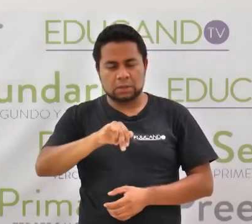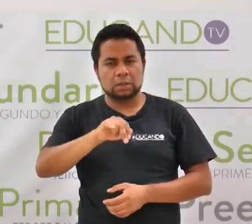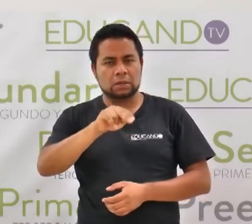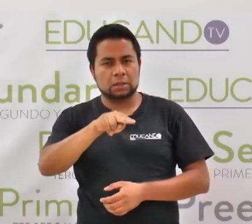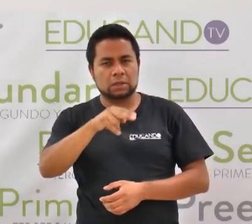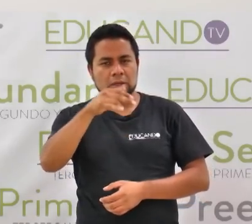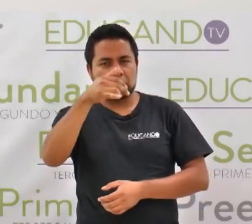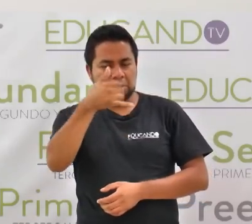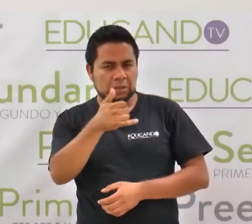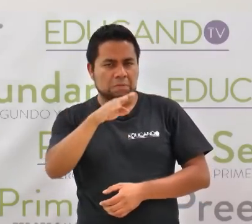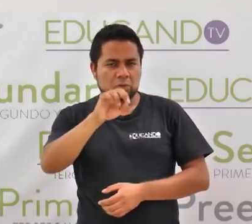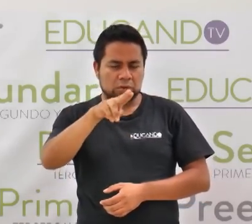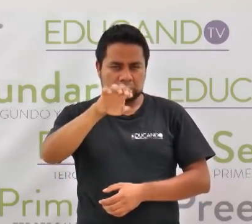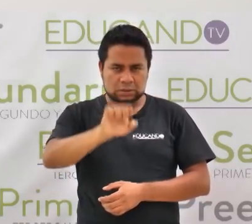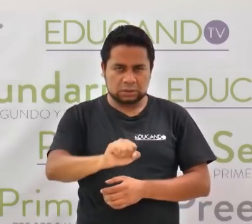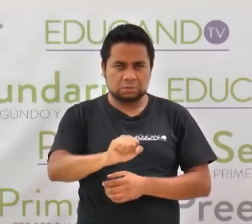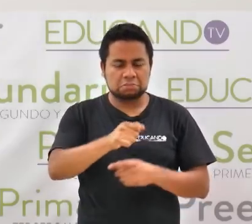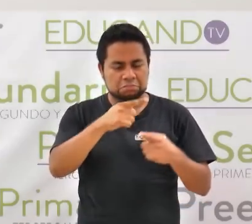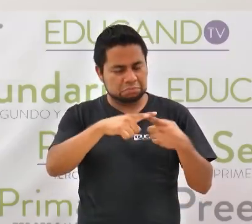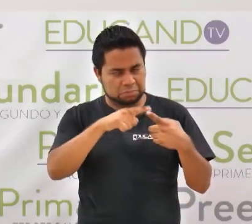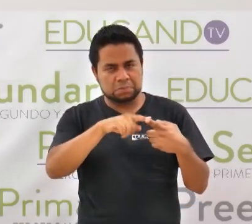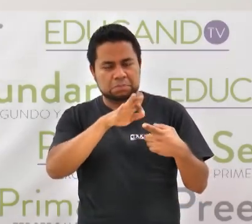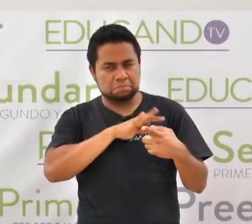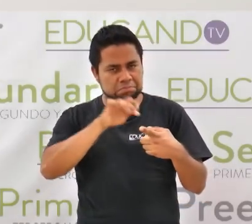y Hobbes.